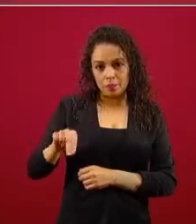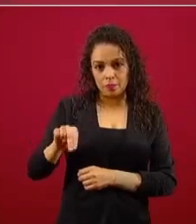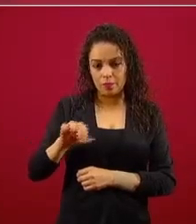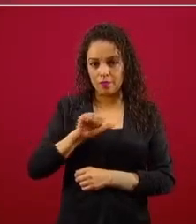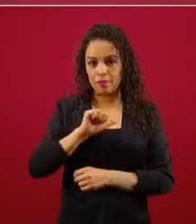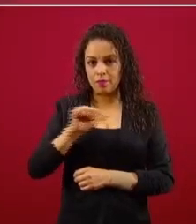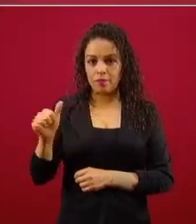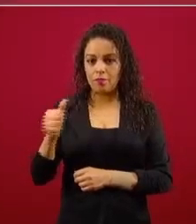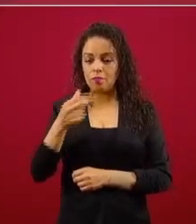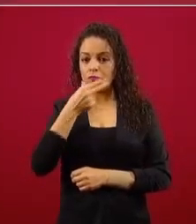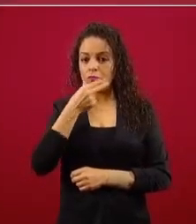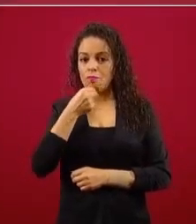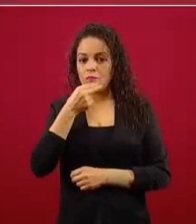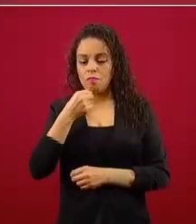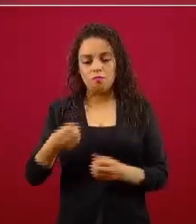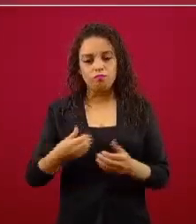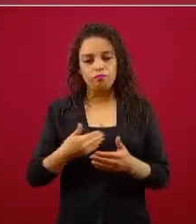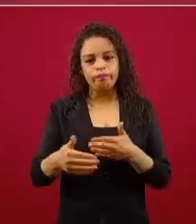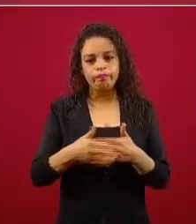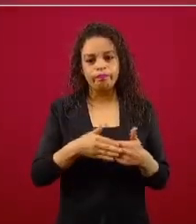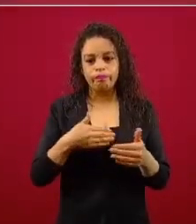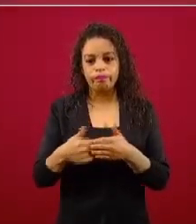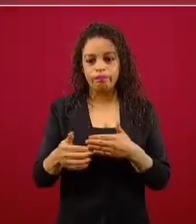creo que lo publicó ERA.